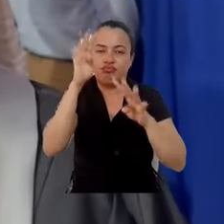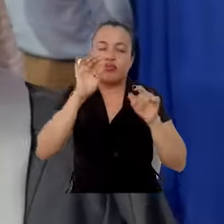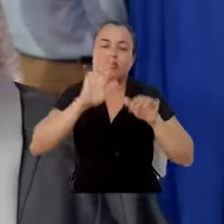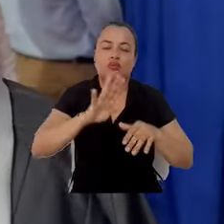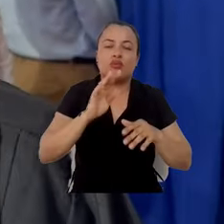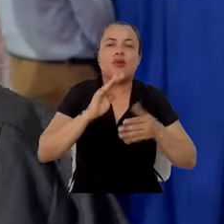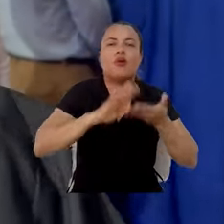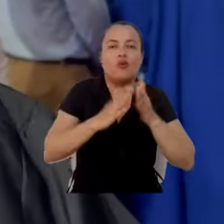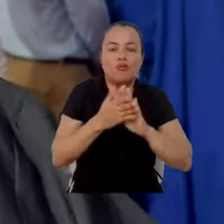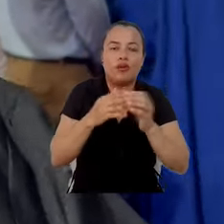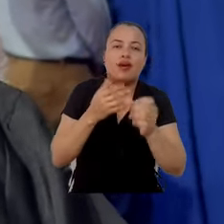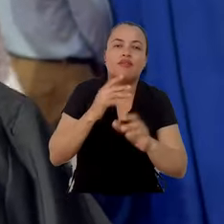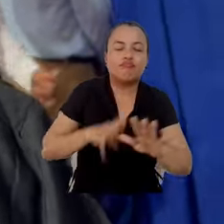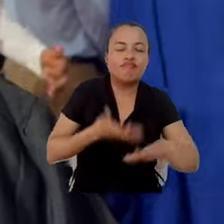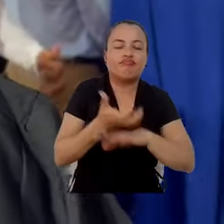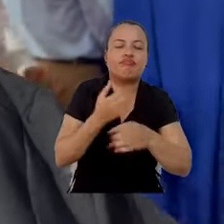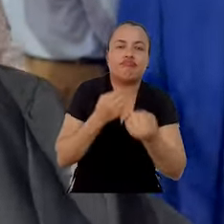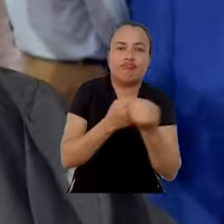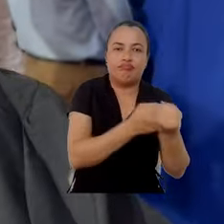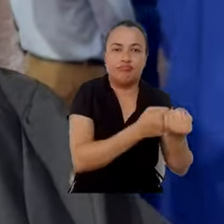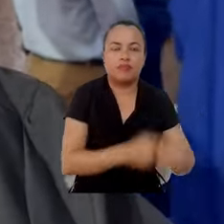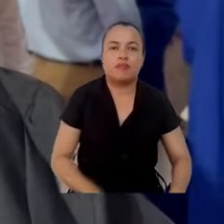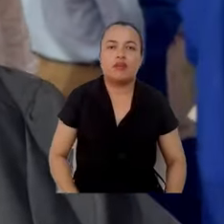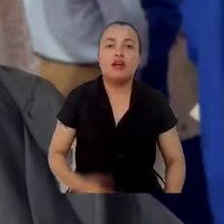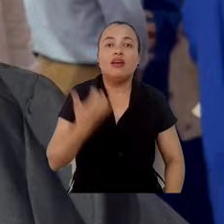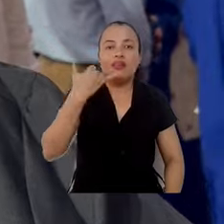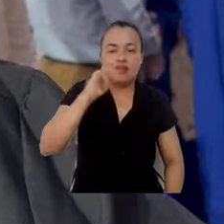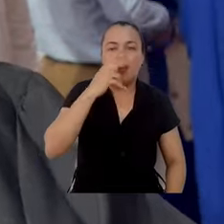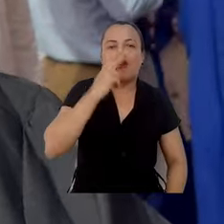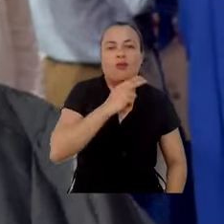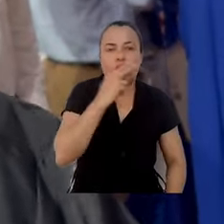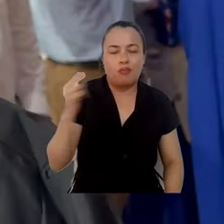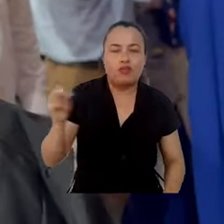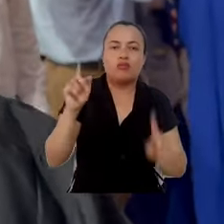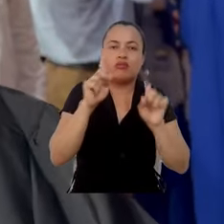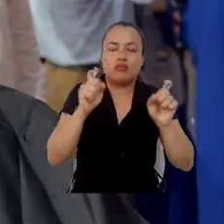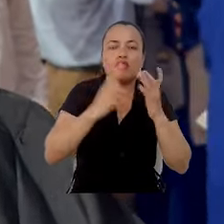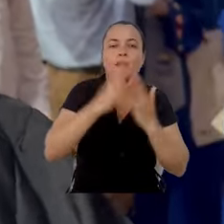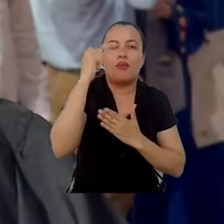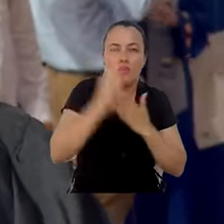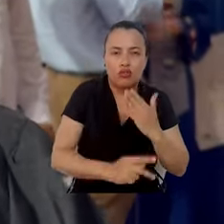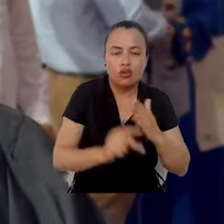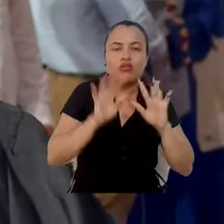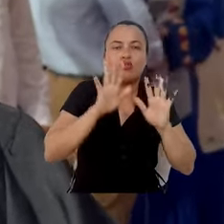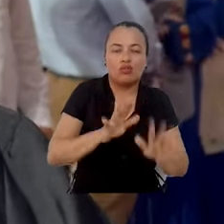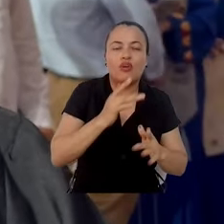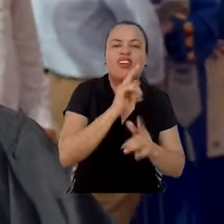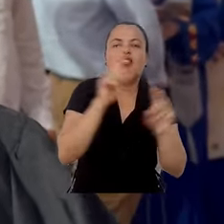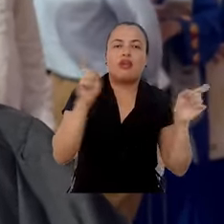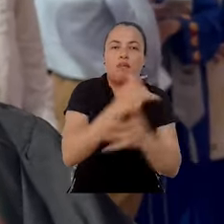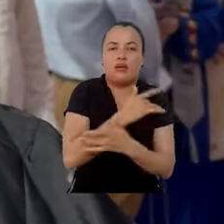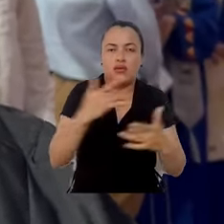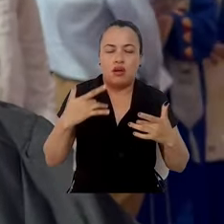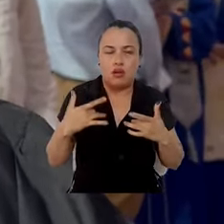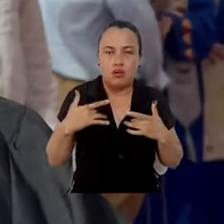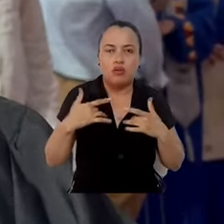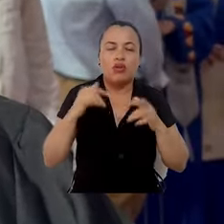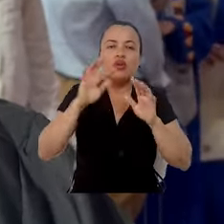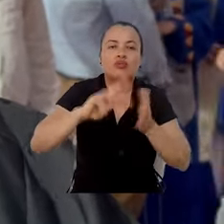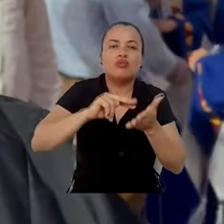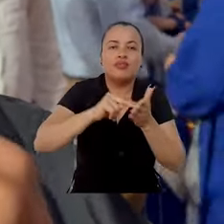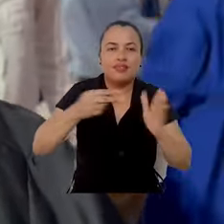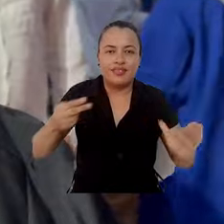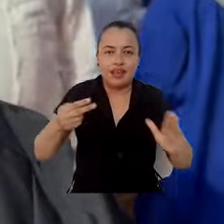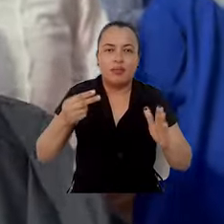yo estoy comprometido con proyectos nacionales sobre la salud medir unas muestras sobre la salud con la técnica